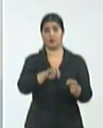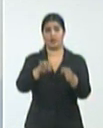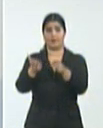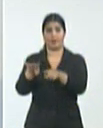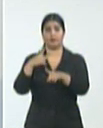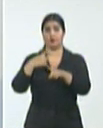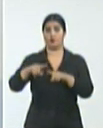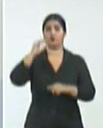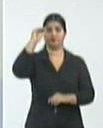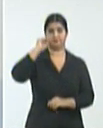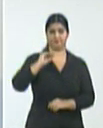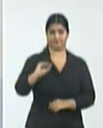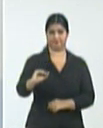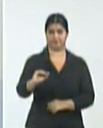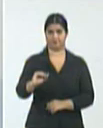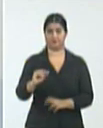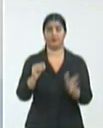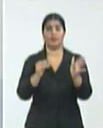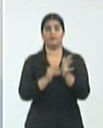1.537, el